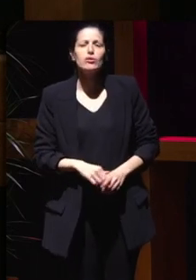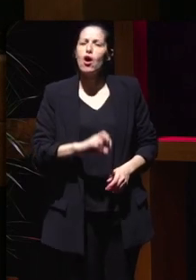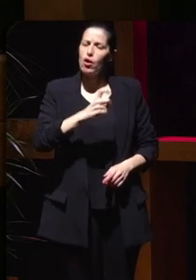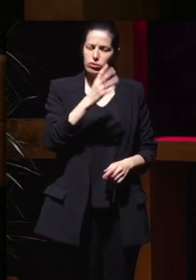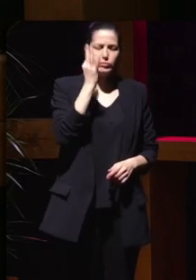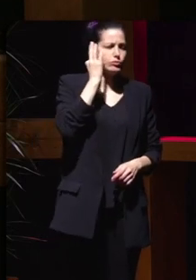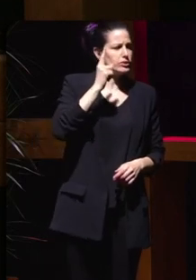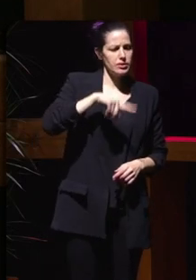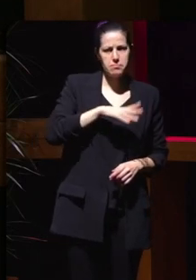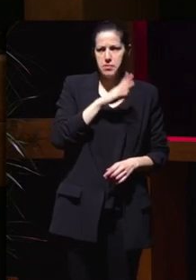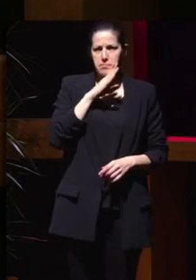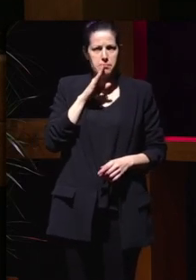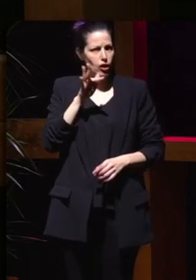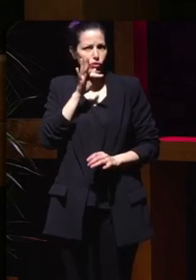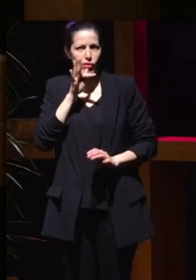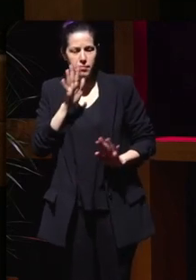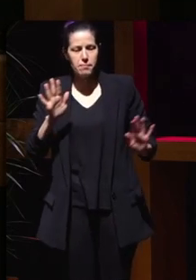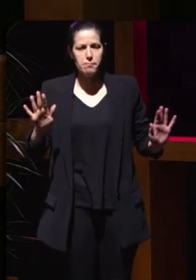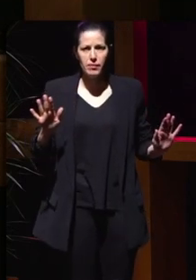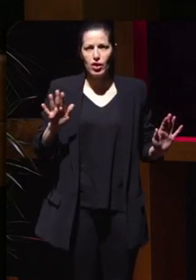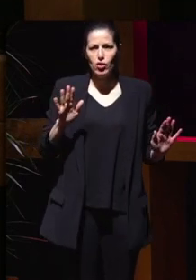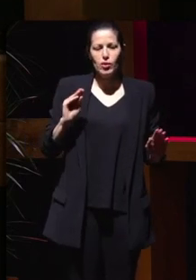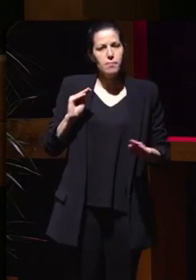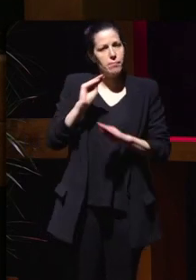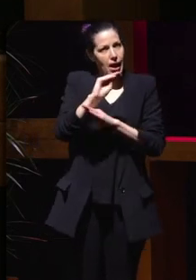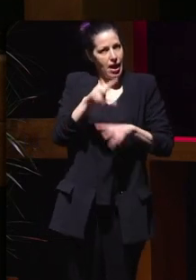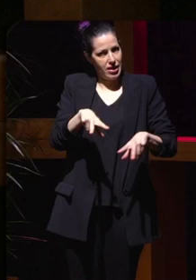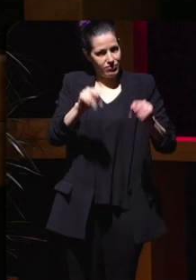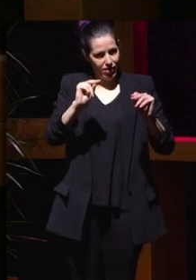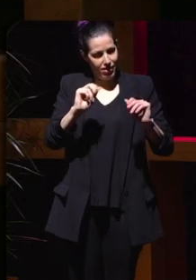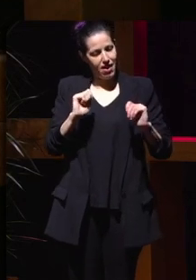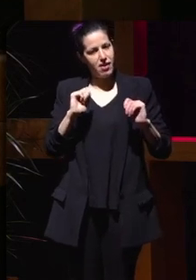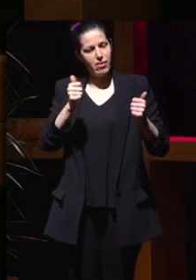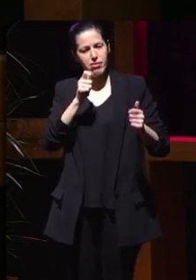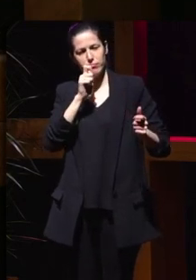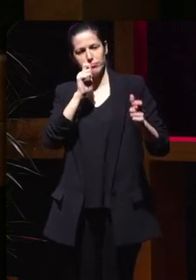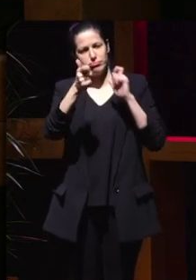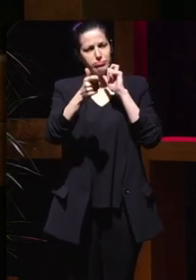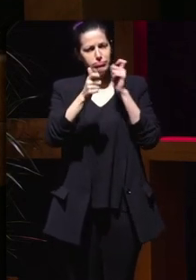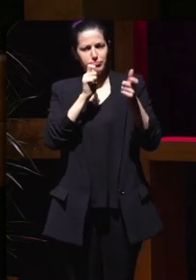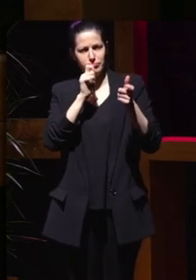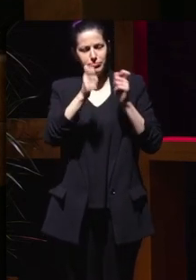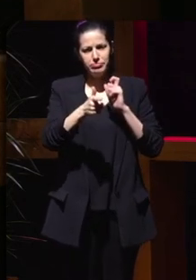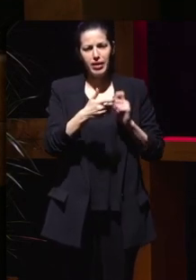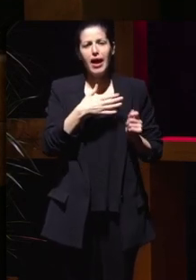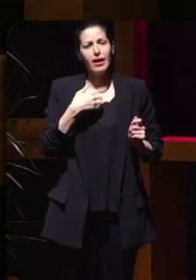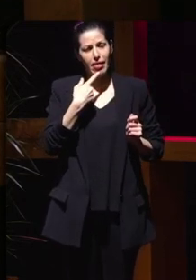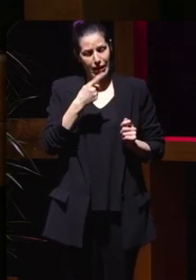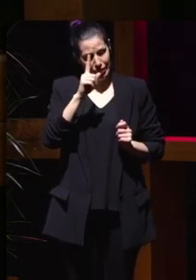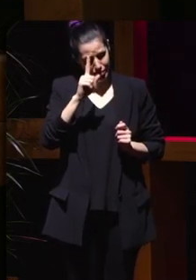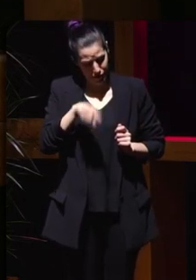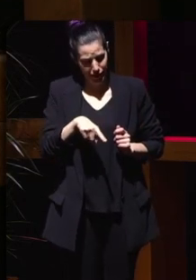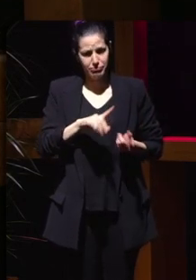que también como a mí desearan algún momento de ser bolseiras y pasaron a protestar cocal se convertirán indefectiblemente en señoras bellas